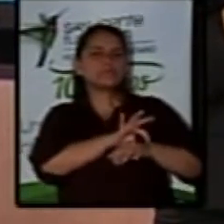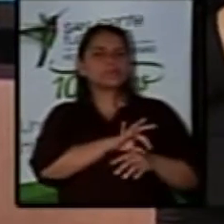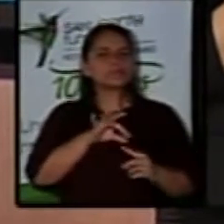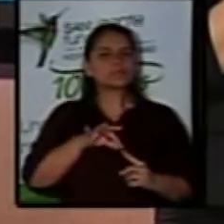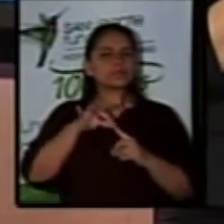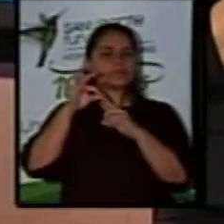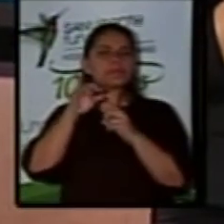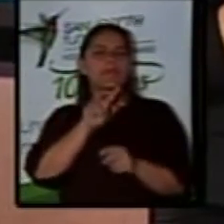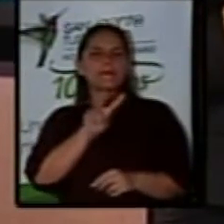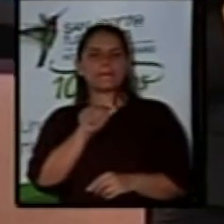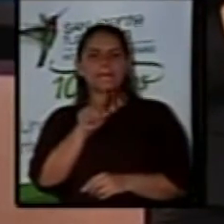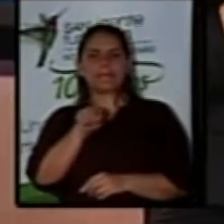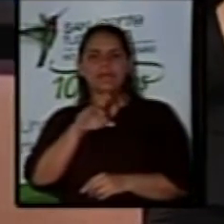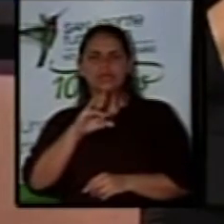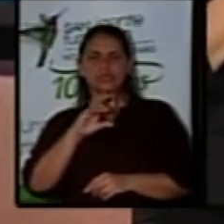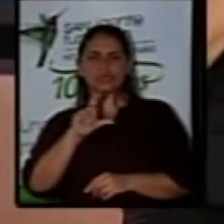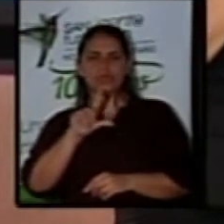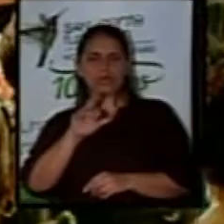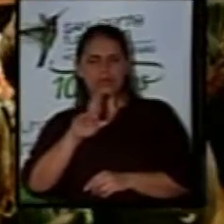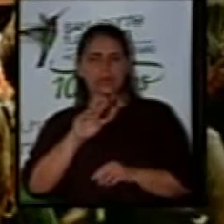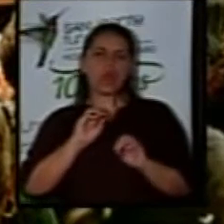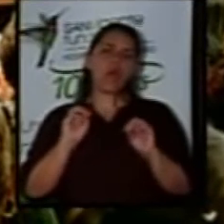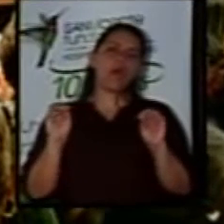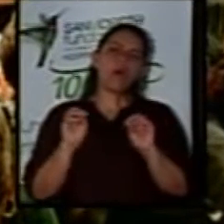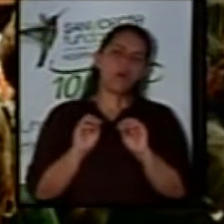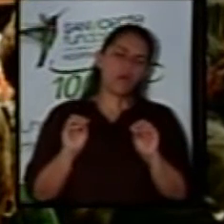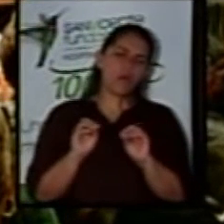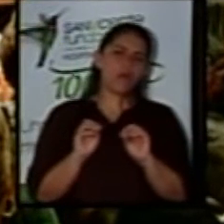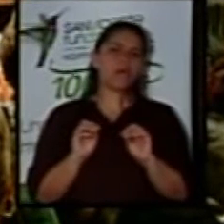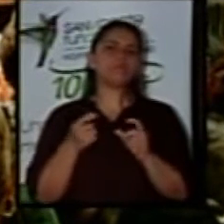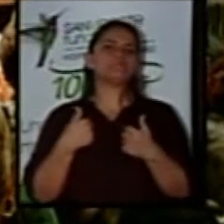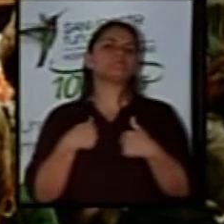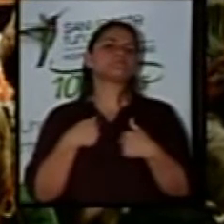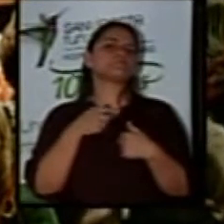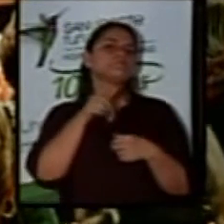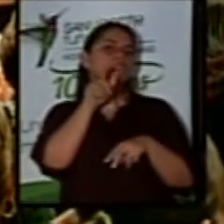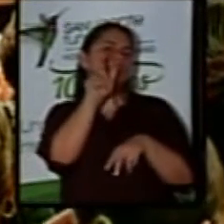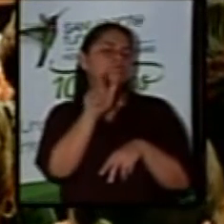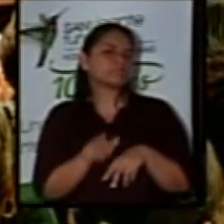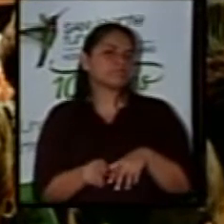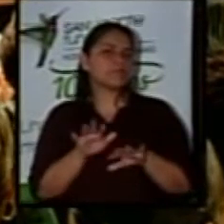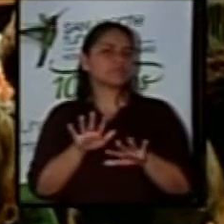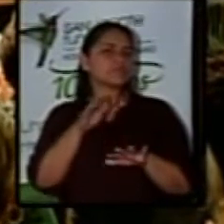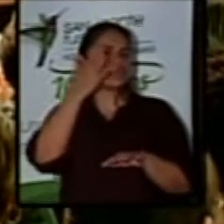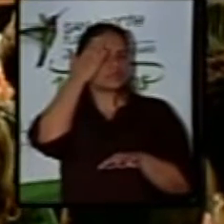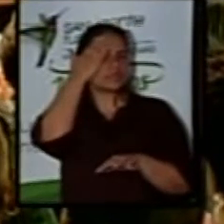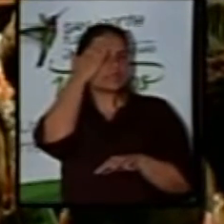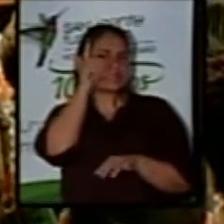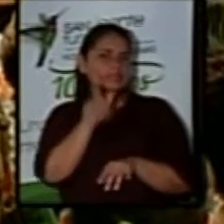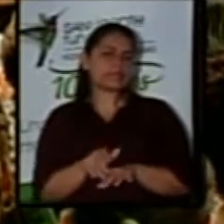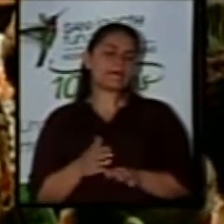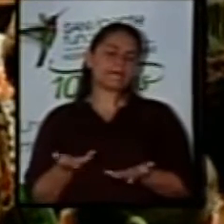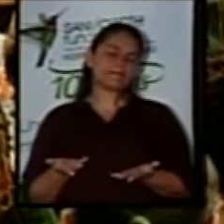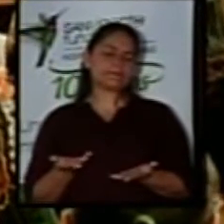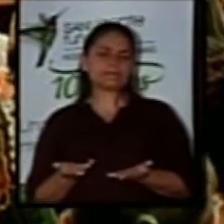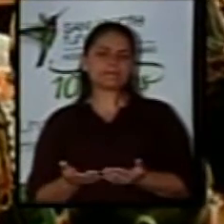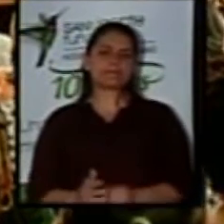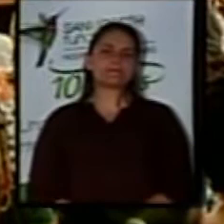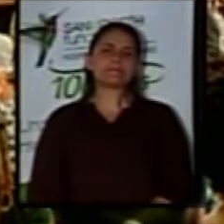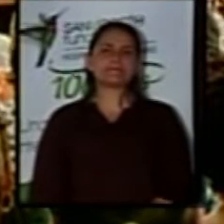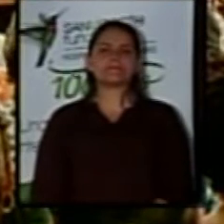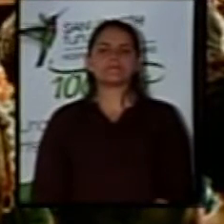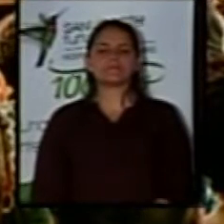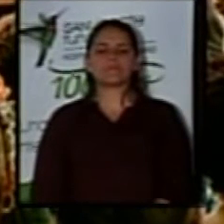especialidades, al cirujano vascular, el internista vascular o el cirujano plástico, de acuerdo pues a las extensiones de